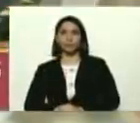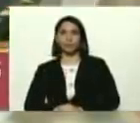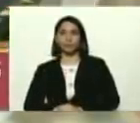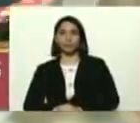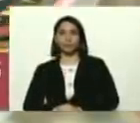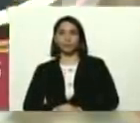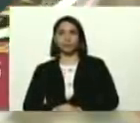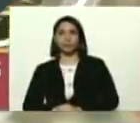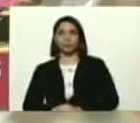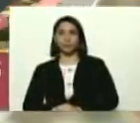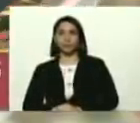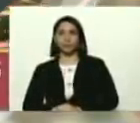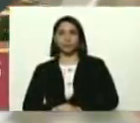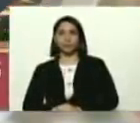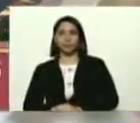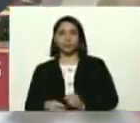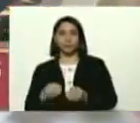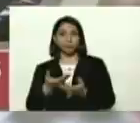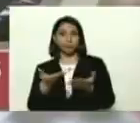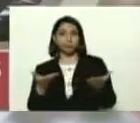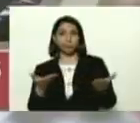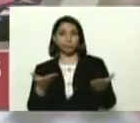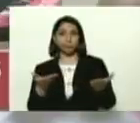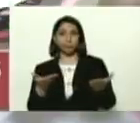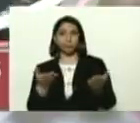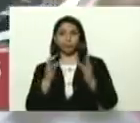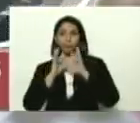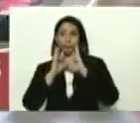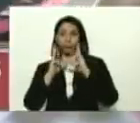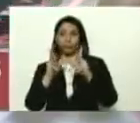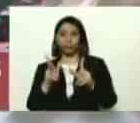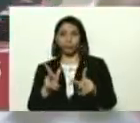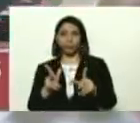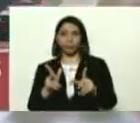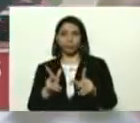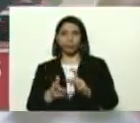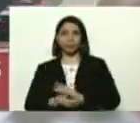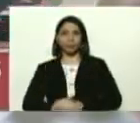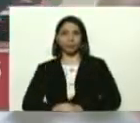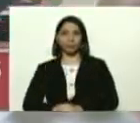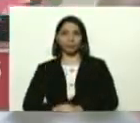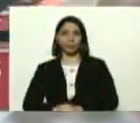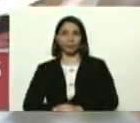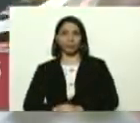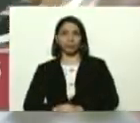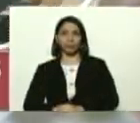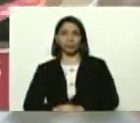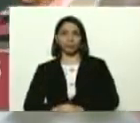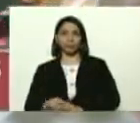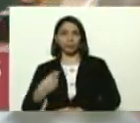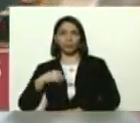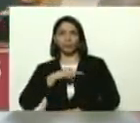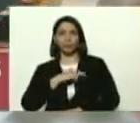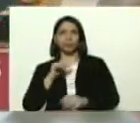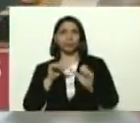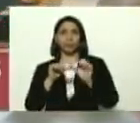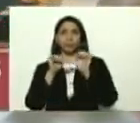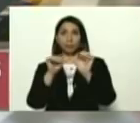Yoconda, estos son los casos que registra Venezuela para el día de hoy. Nosotros